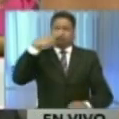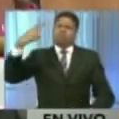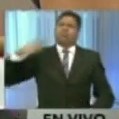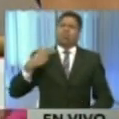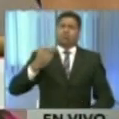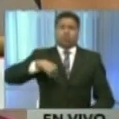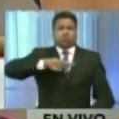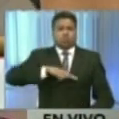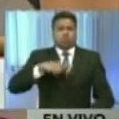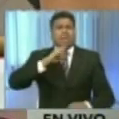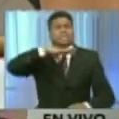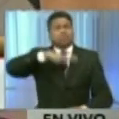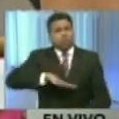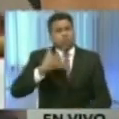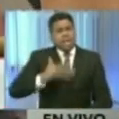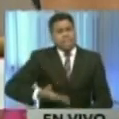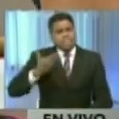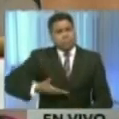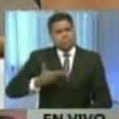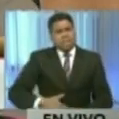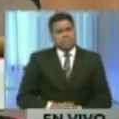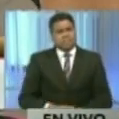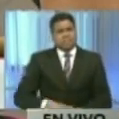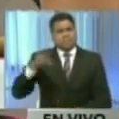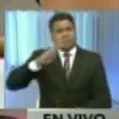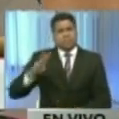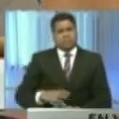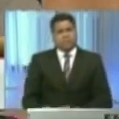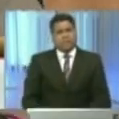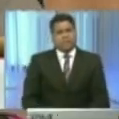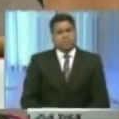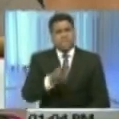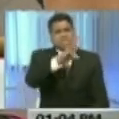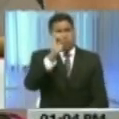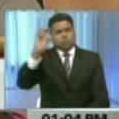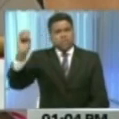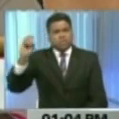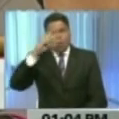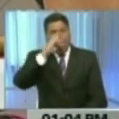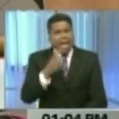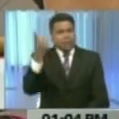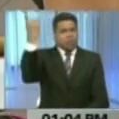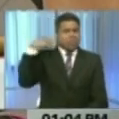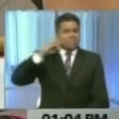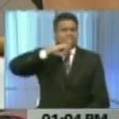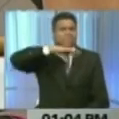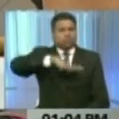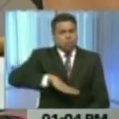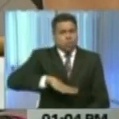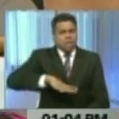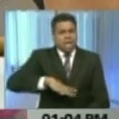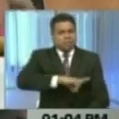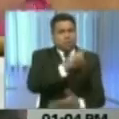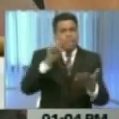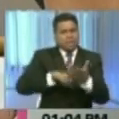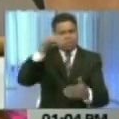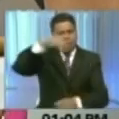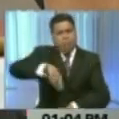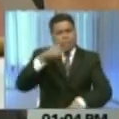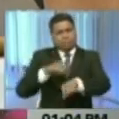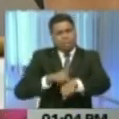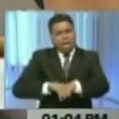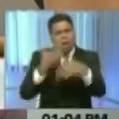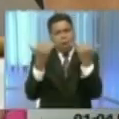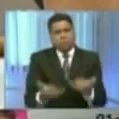que ha representado nuestra historia bicentenaria y lo que ha representado también nuestra historia contemporánea. En la década